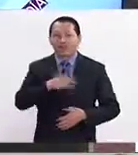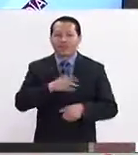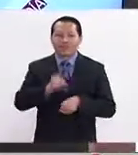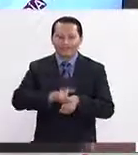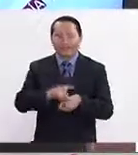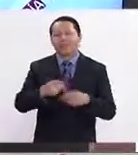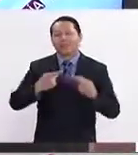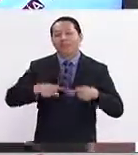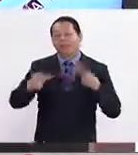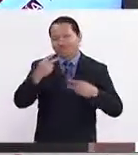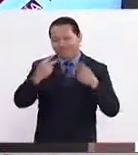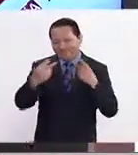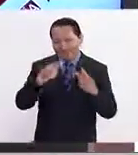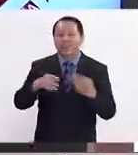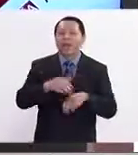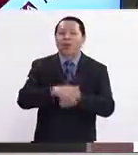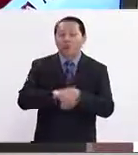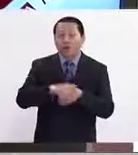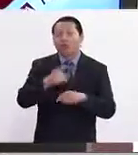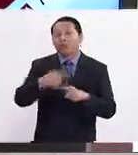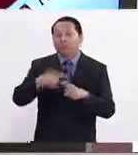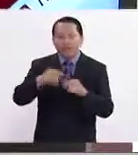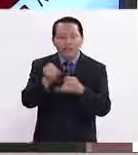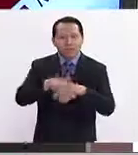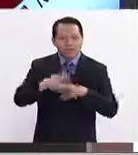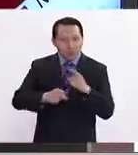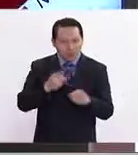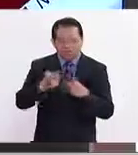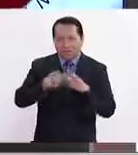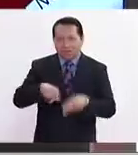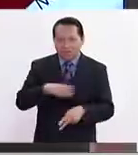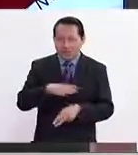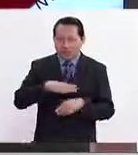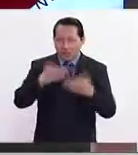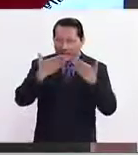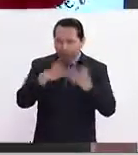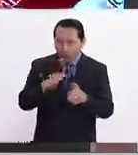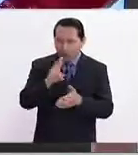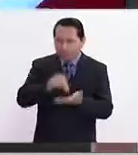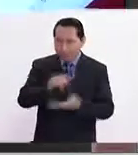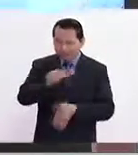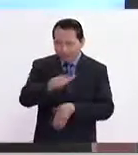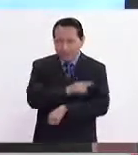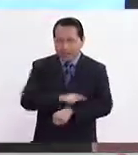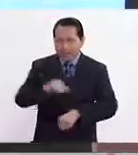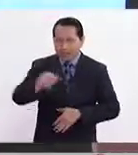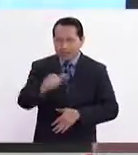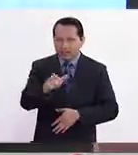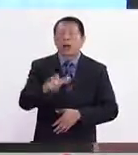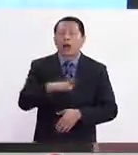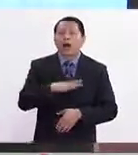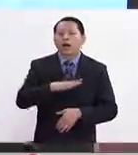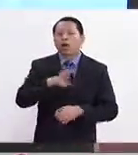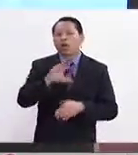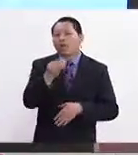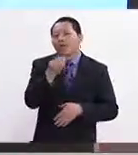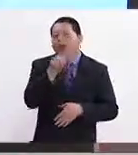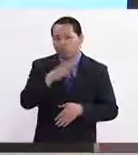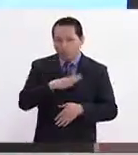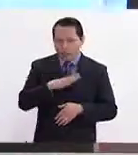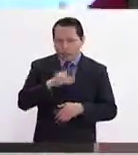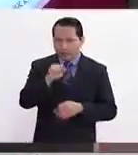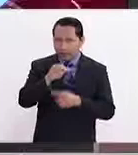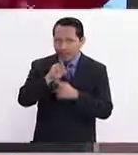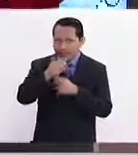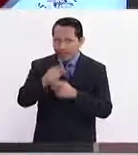Día. Ya es viernes y tenemos mucha información deportiva. Comenzamos con el torneo de apertura 2017 de la Liga MX. Primeros 90 minutos de la semifinal en el